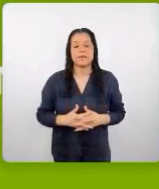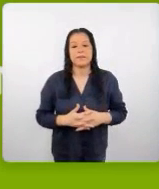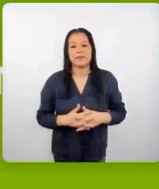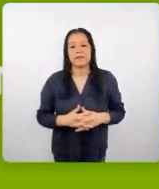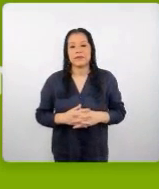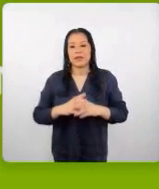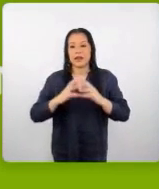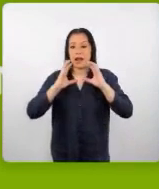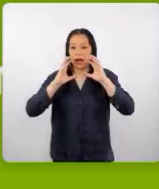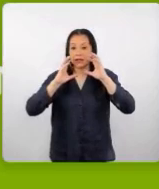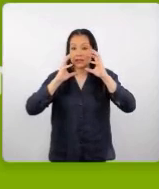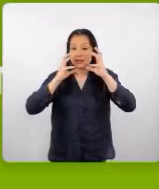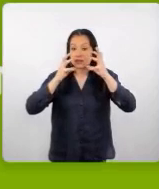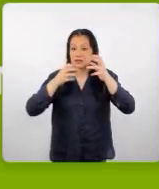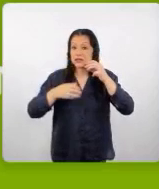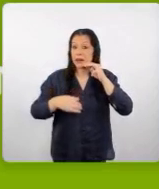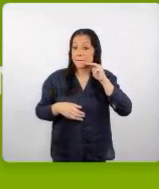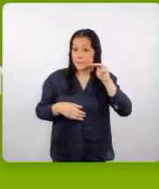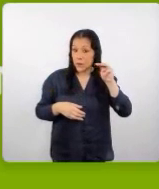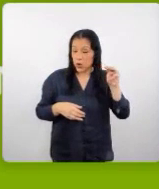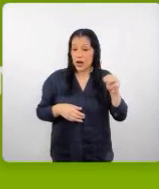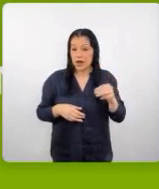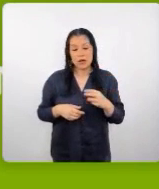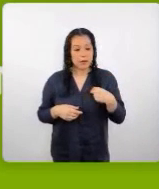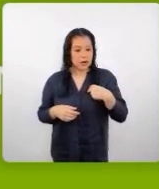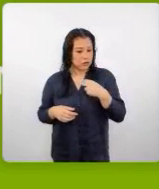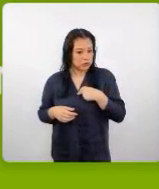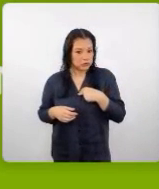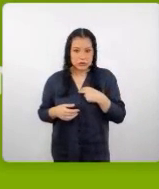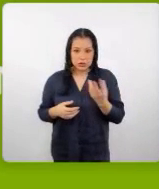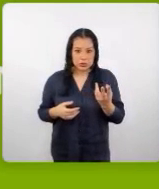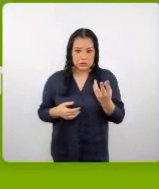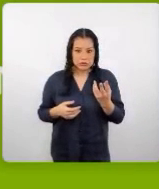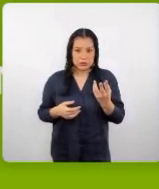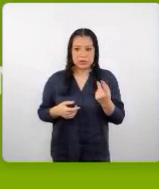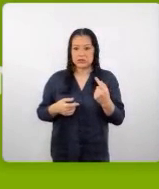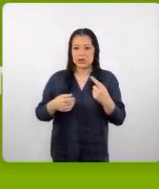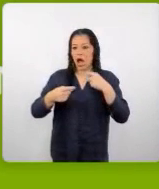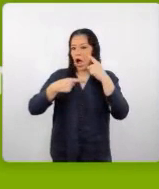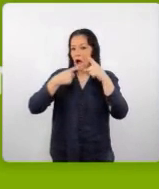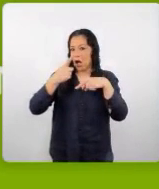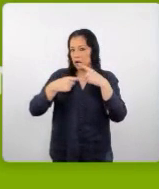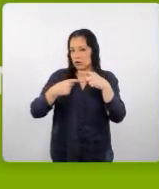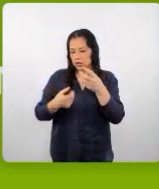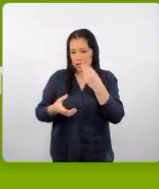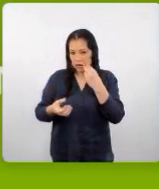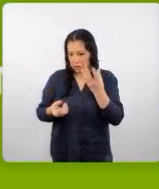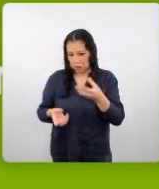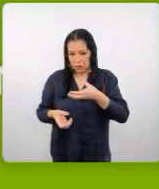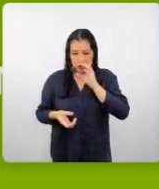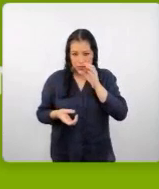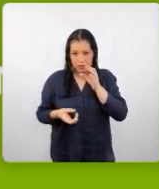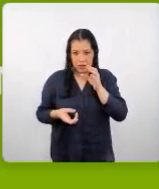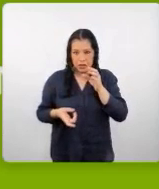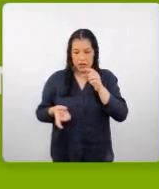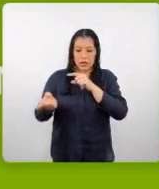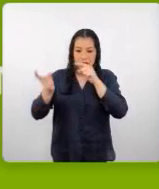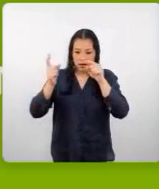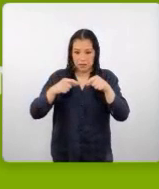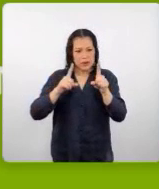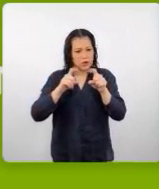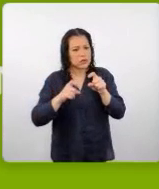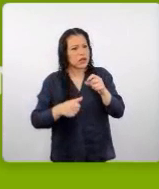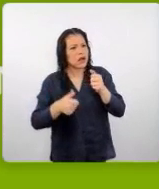maíz morado, ¿no? Un producto que para nosotros es del día a día. Aquí hasta nos preguntan si con